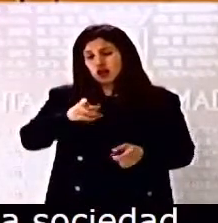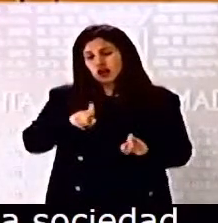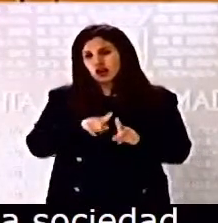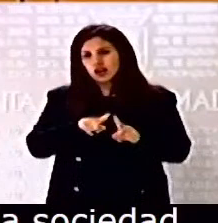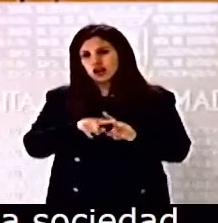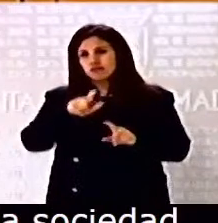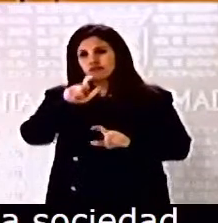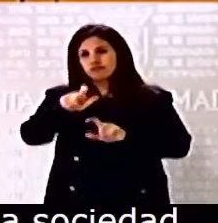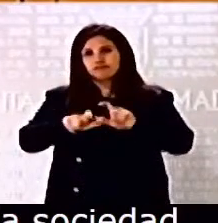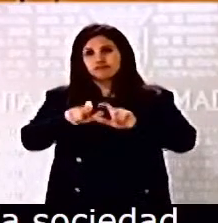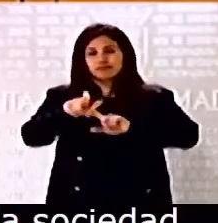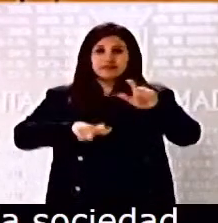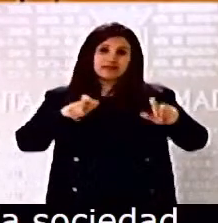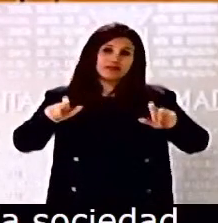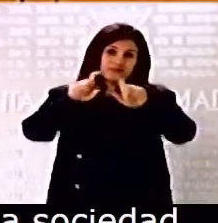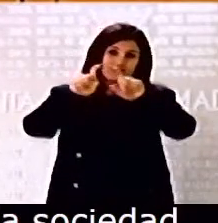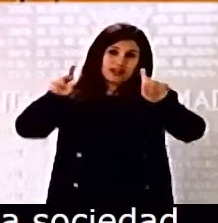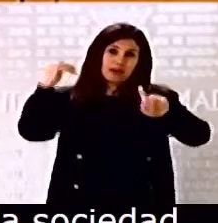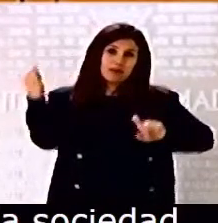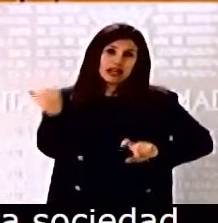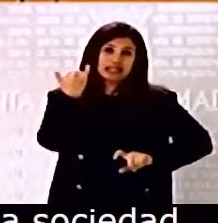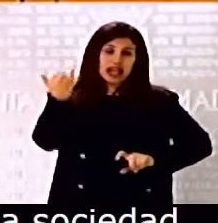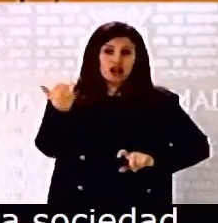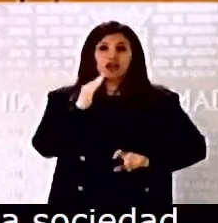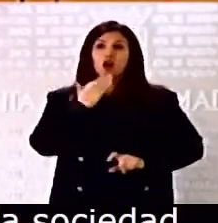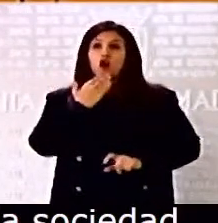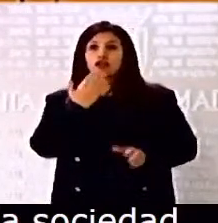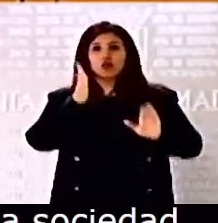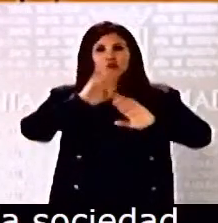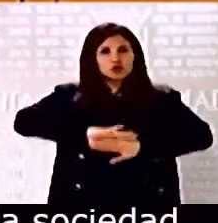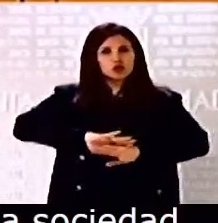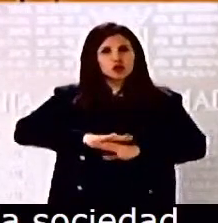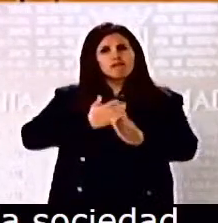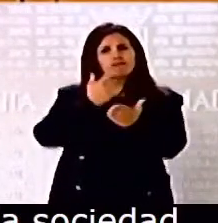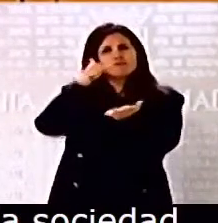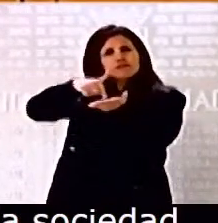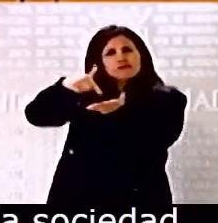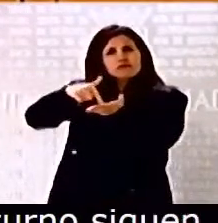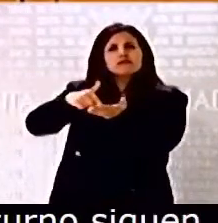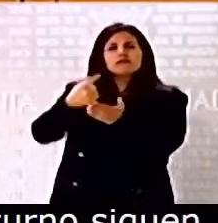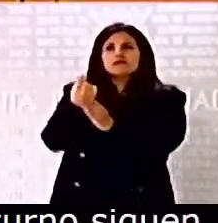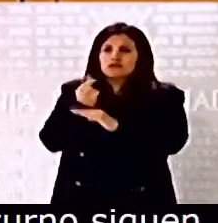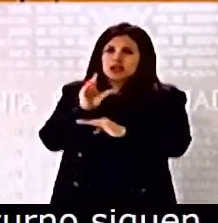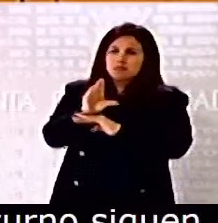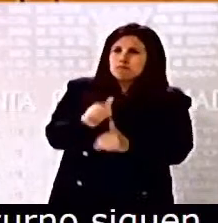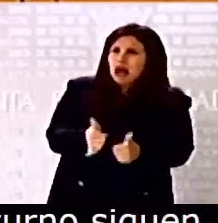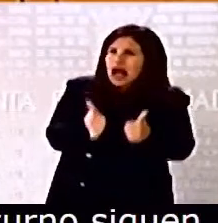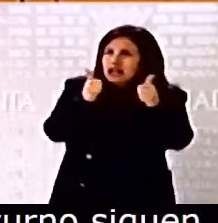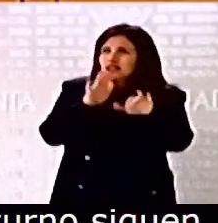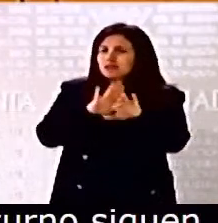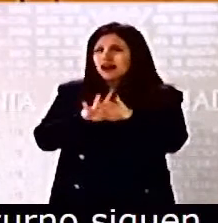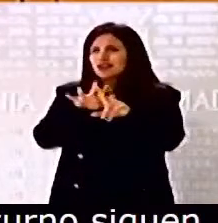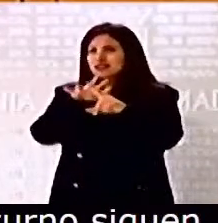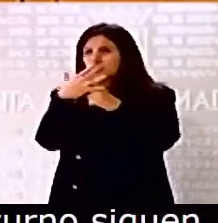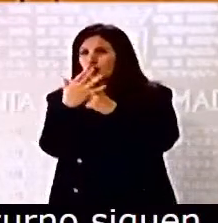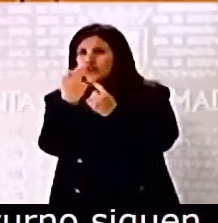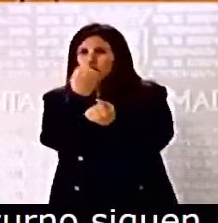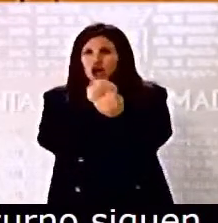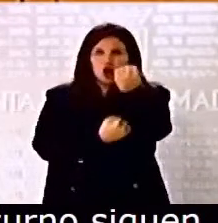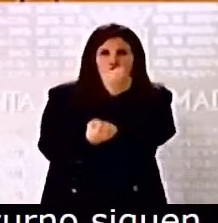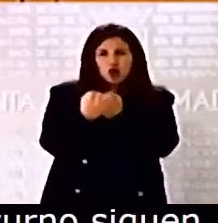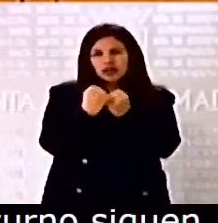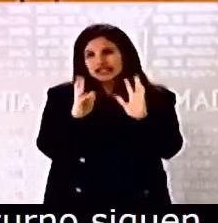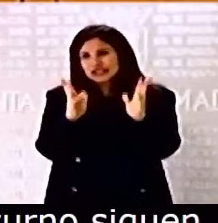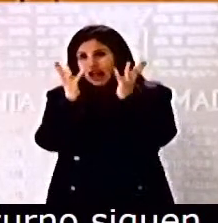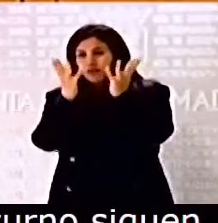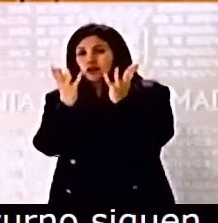los empresarios del ocio nocturno siguen reclamando más ayudas para mantener su situación económica, pero